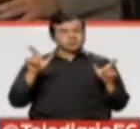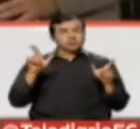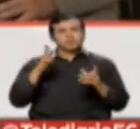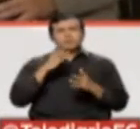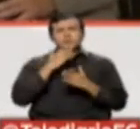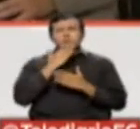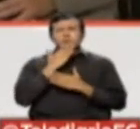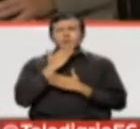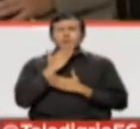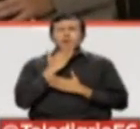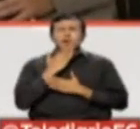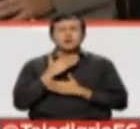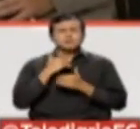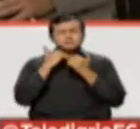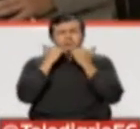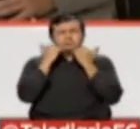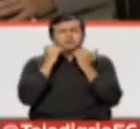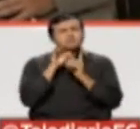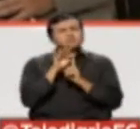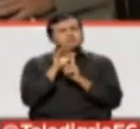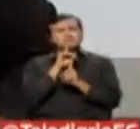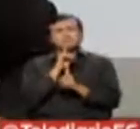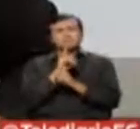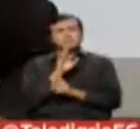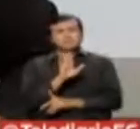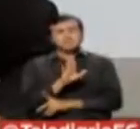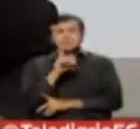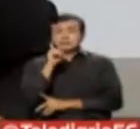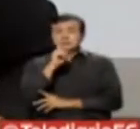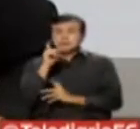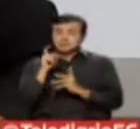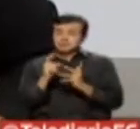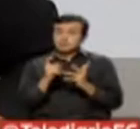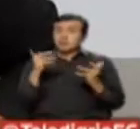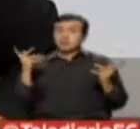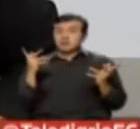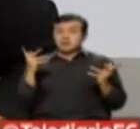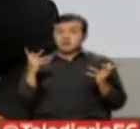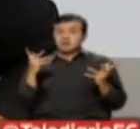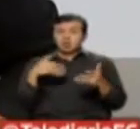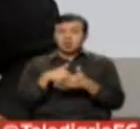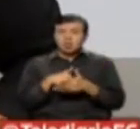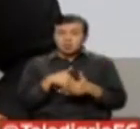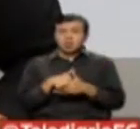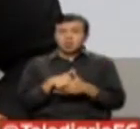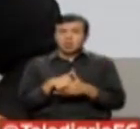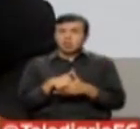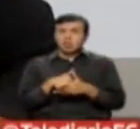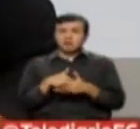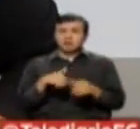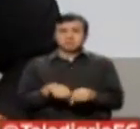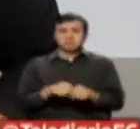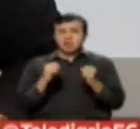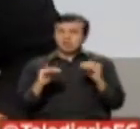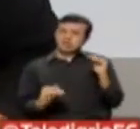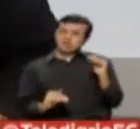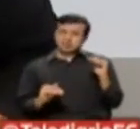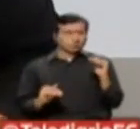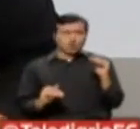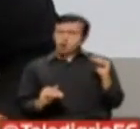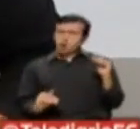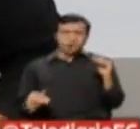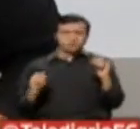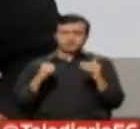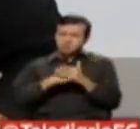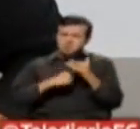cariñosos tan especiales que debemos nosotros romper esas cadenas de las diferencias de la desigualdad de